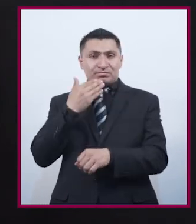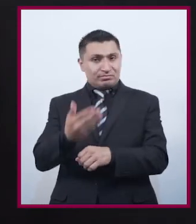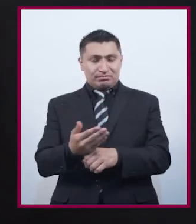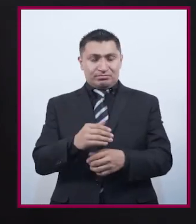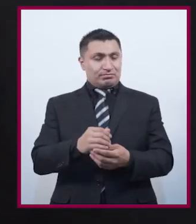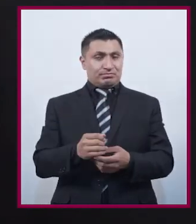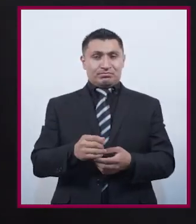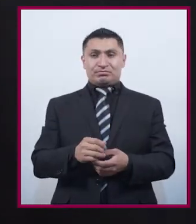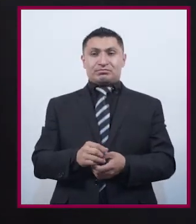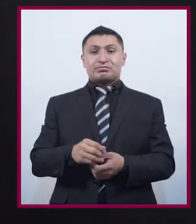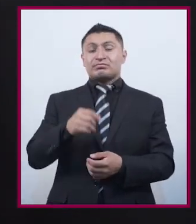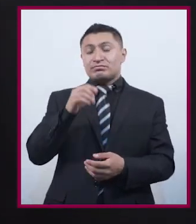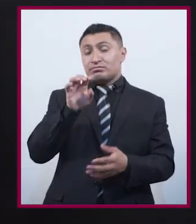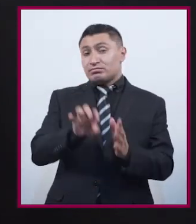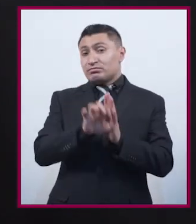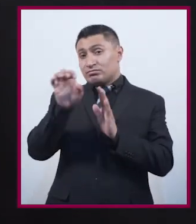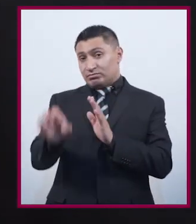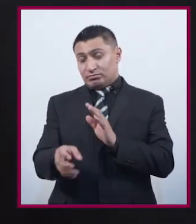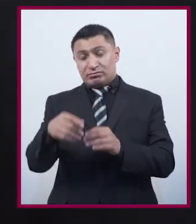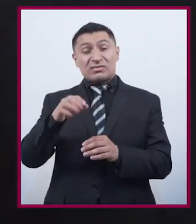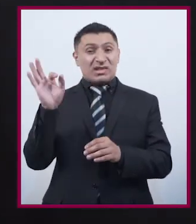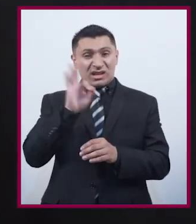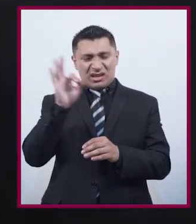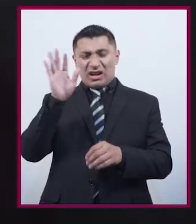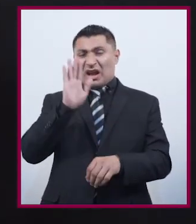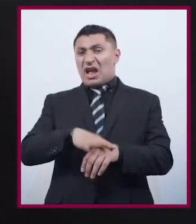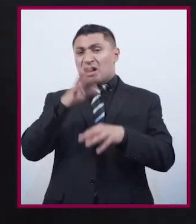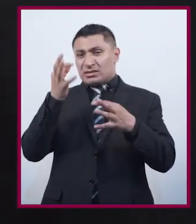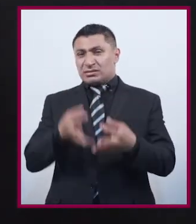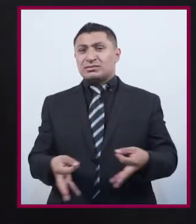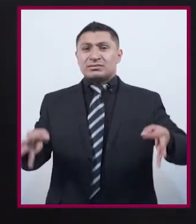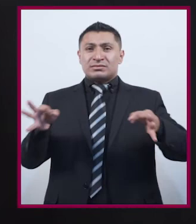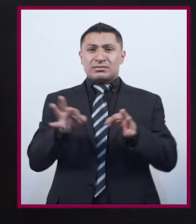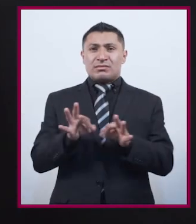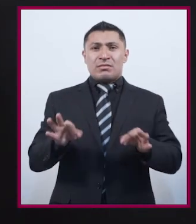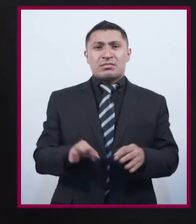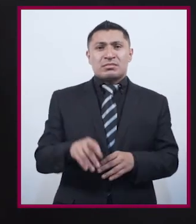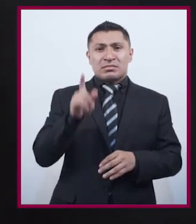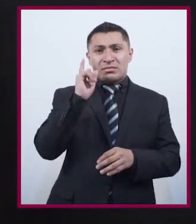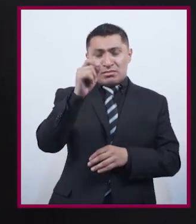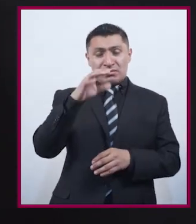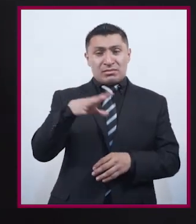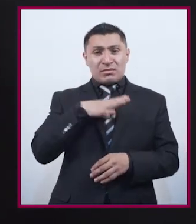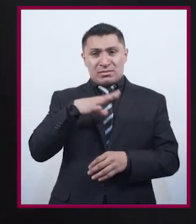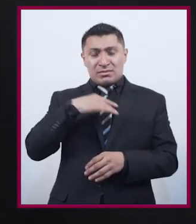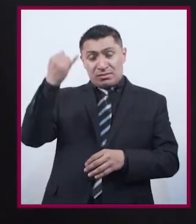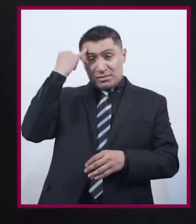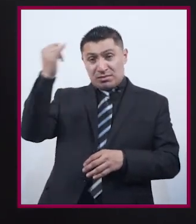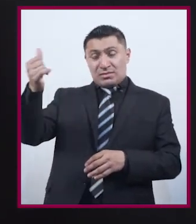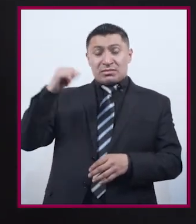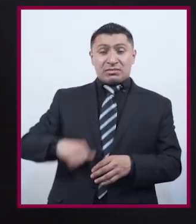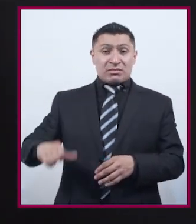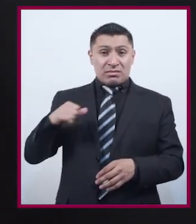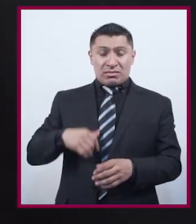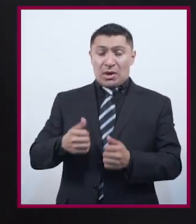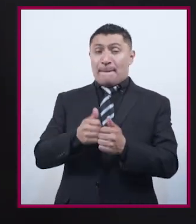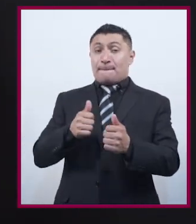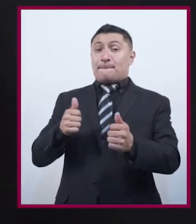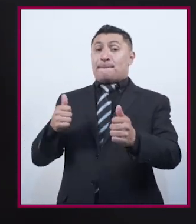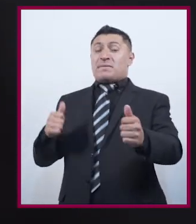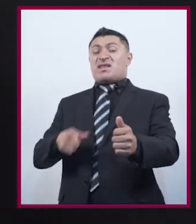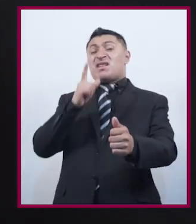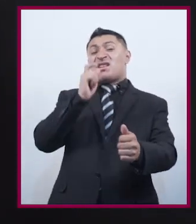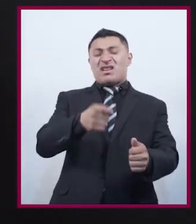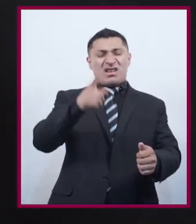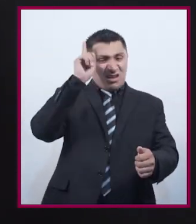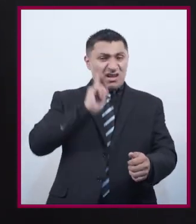resolver como sociedad. Entre ellas, y quizá una de las más importantes, es que aún persiste una idea antigua y desfasada